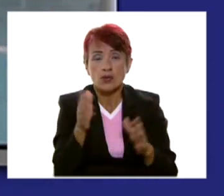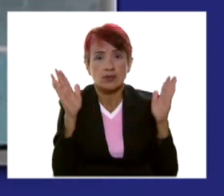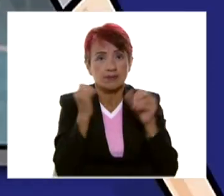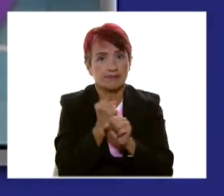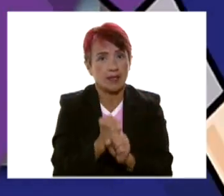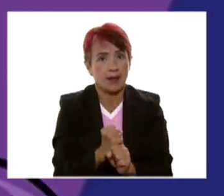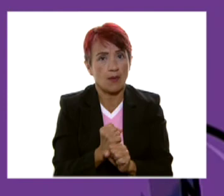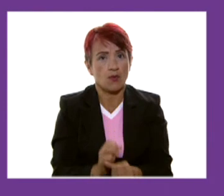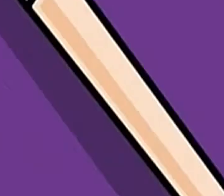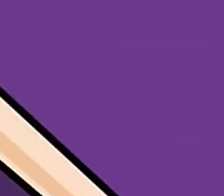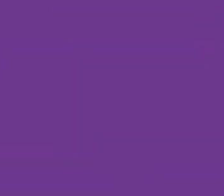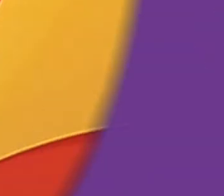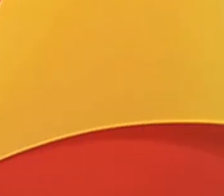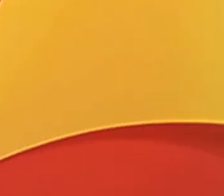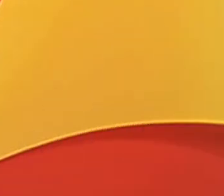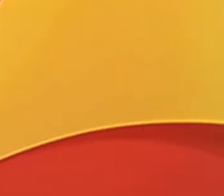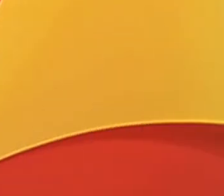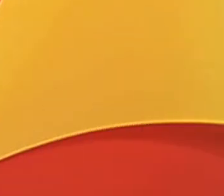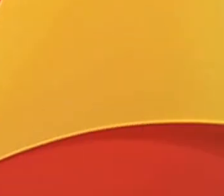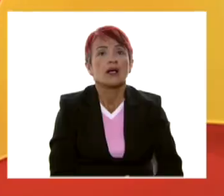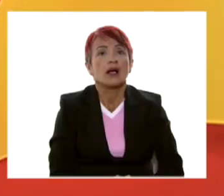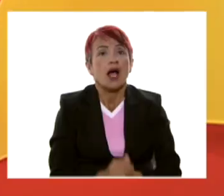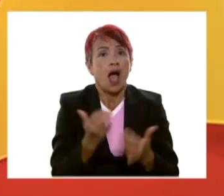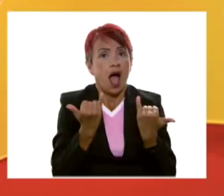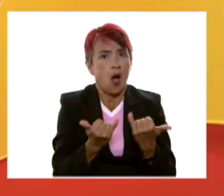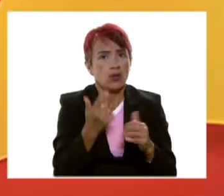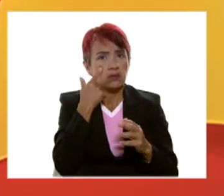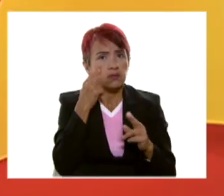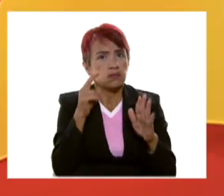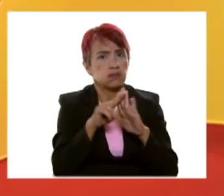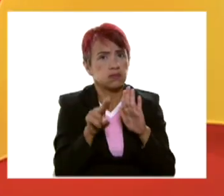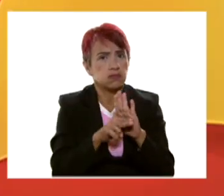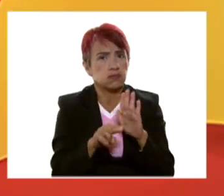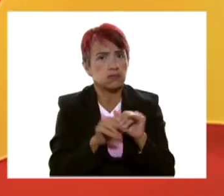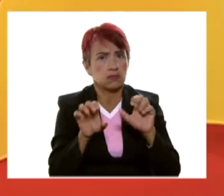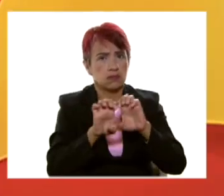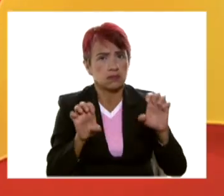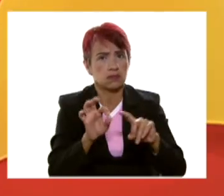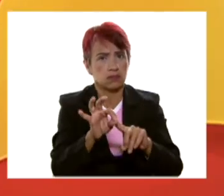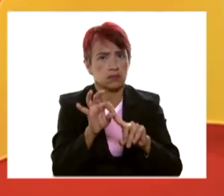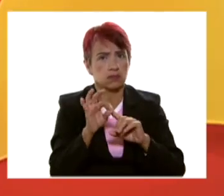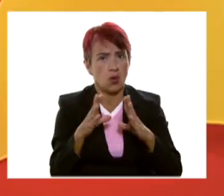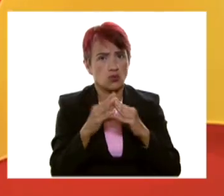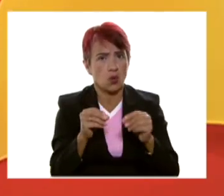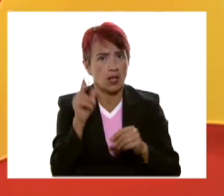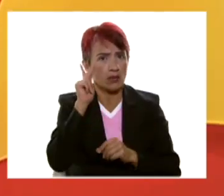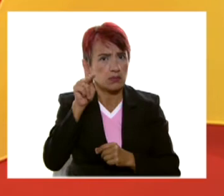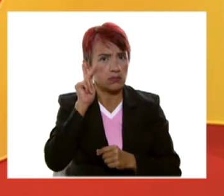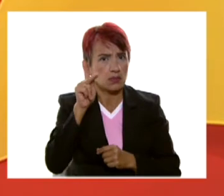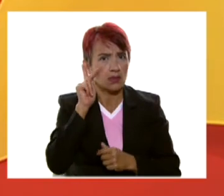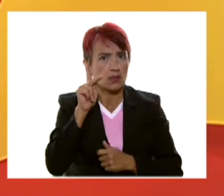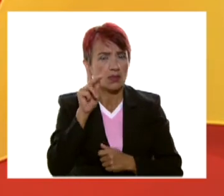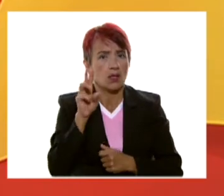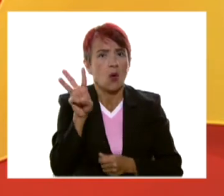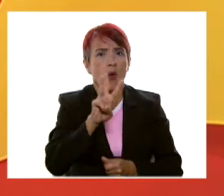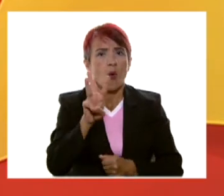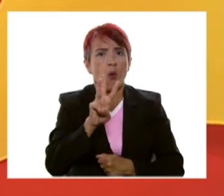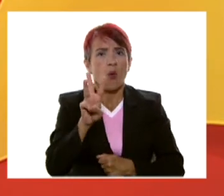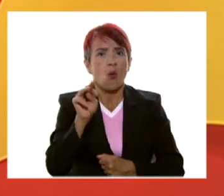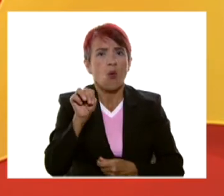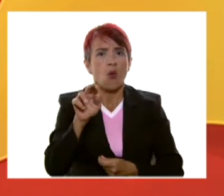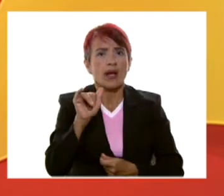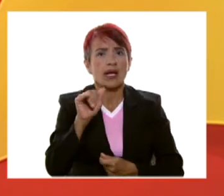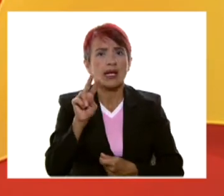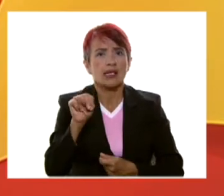esperamos. Ahora continuamos con el segmento de educación especial con la docente Whitney Testa,